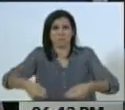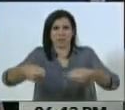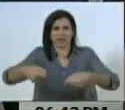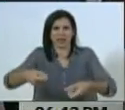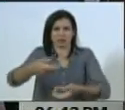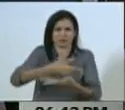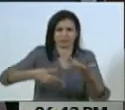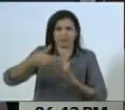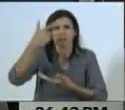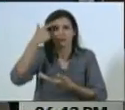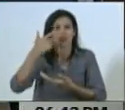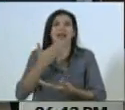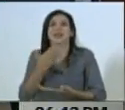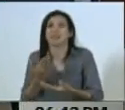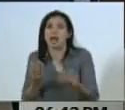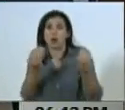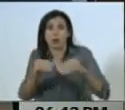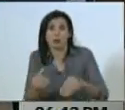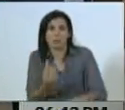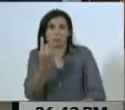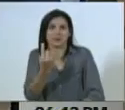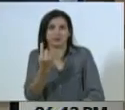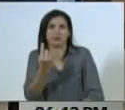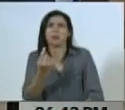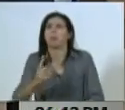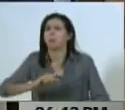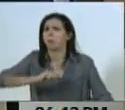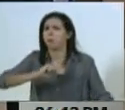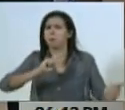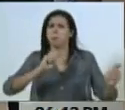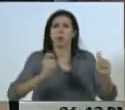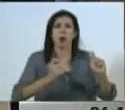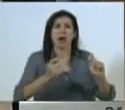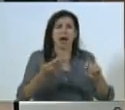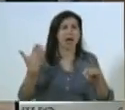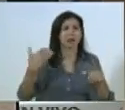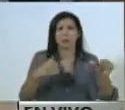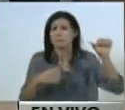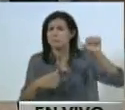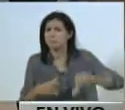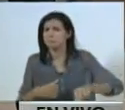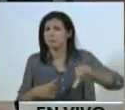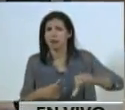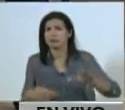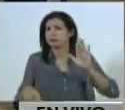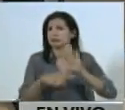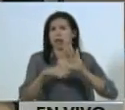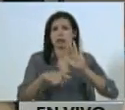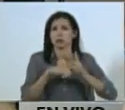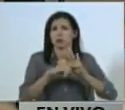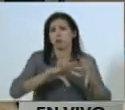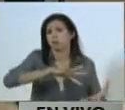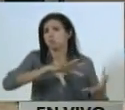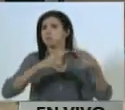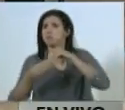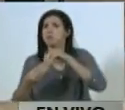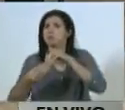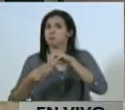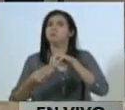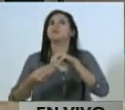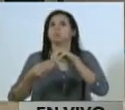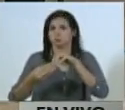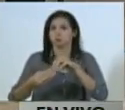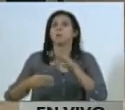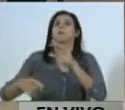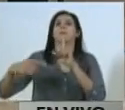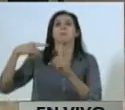primer acuerdo, cambió de ser un mercado que estaba en un ambiente bastante negativo a una nueva atmósfera